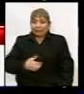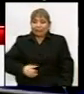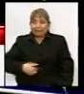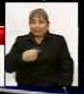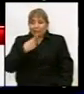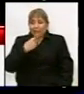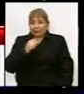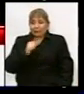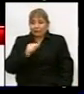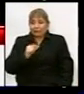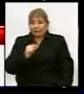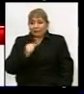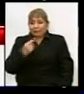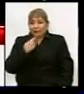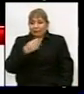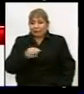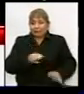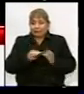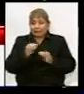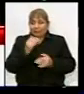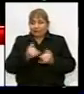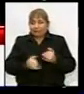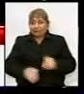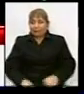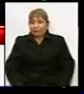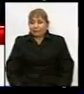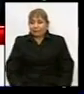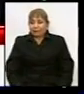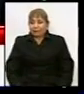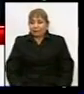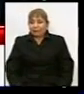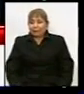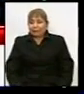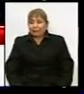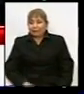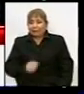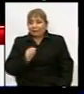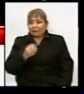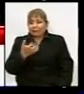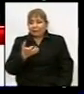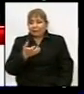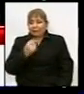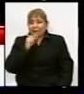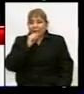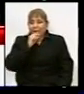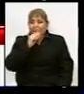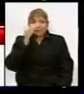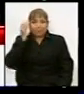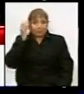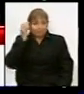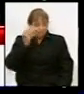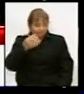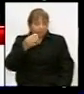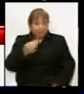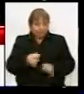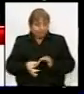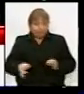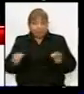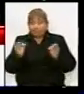31 minutos más simplemente para culminar y si queremos de que las mujeres son muy importantes